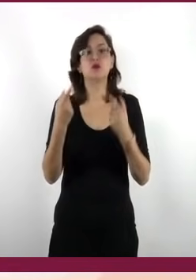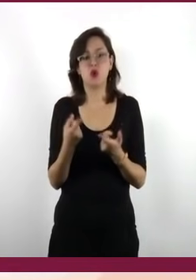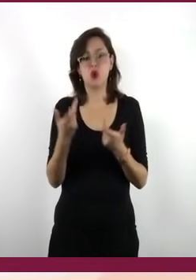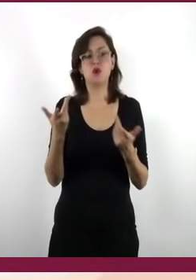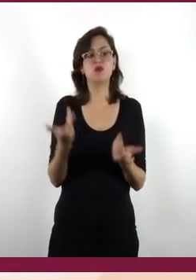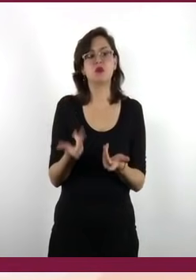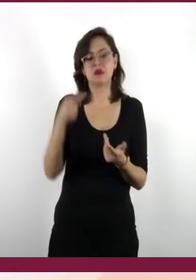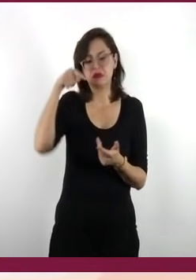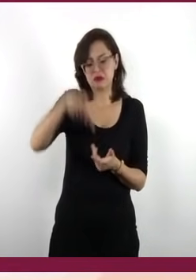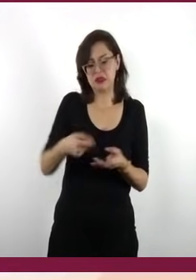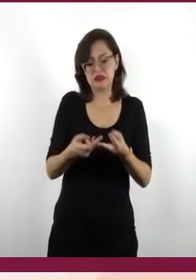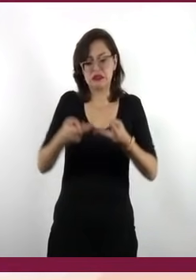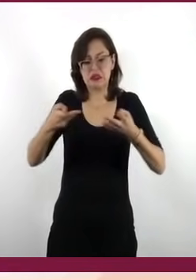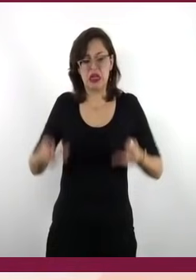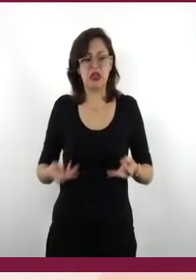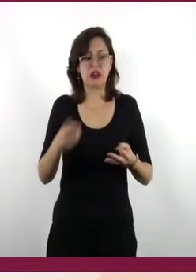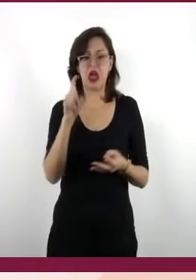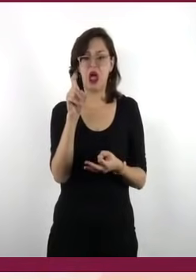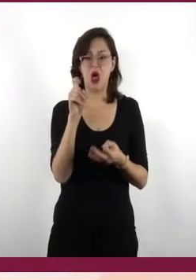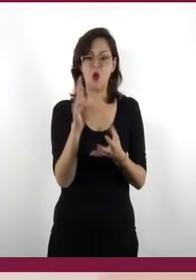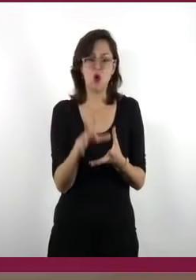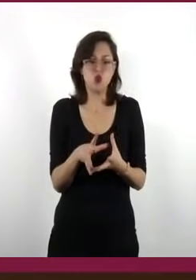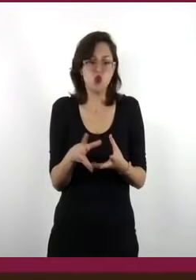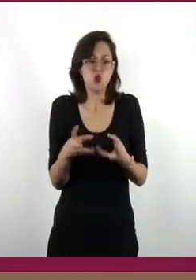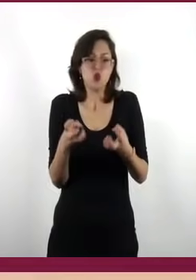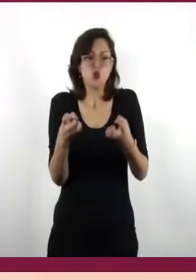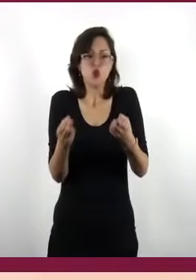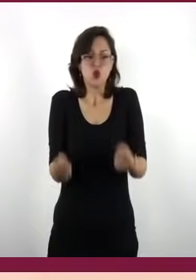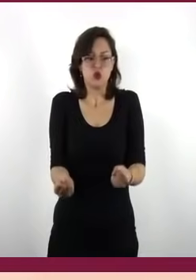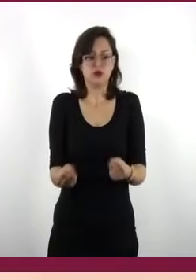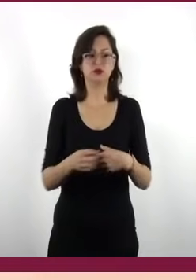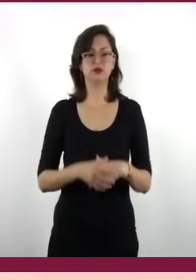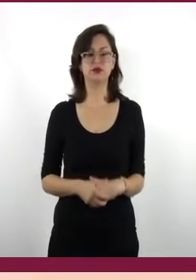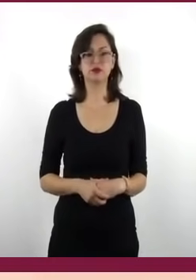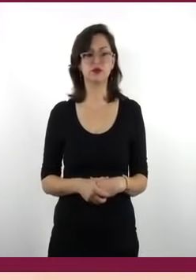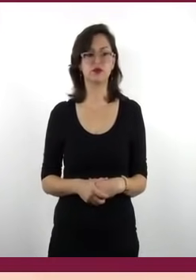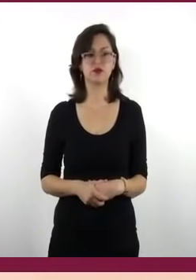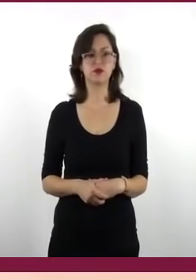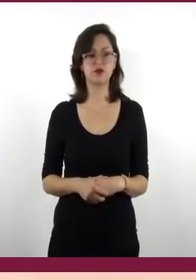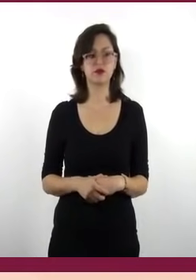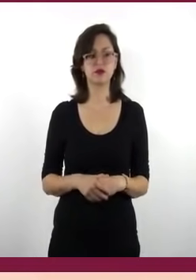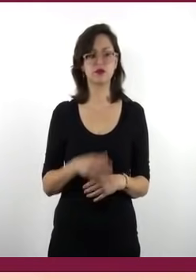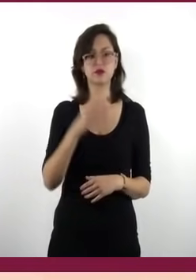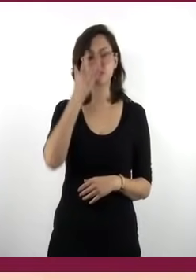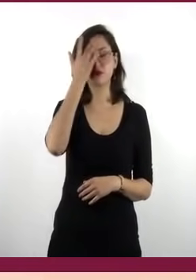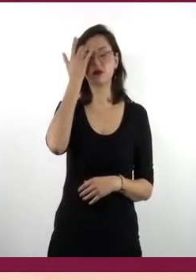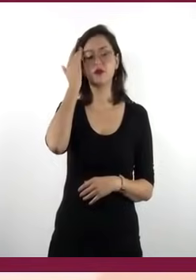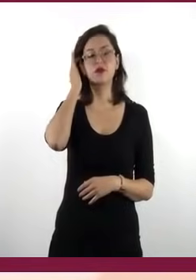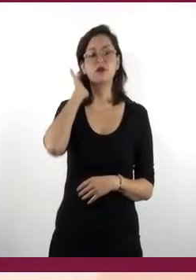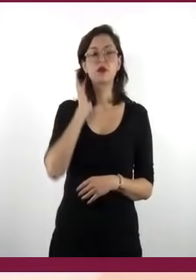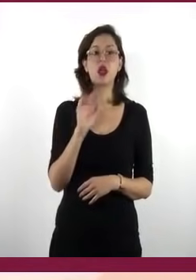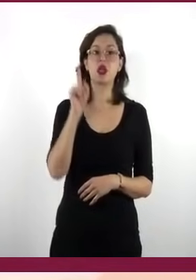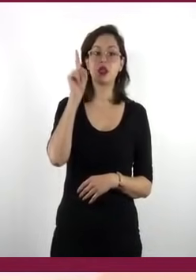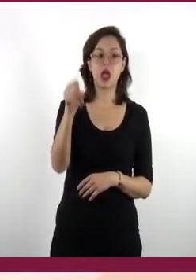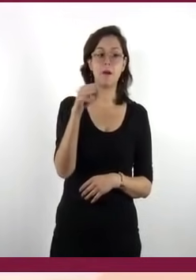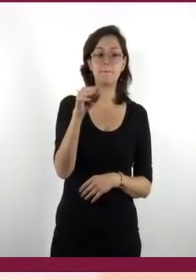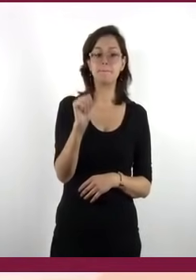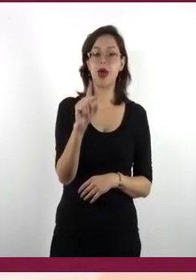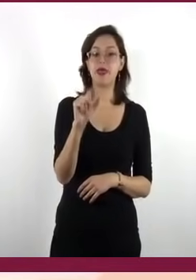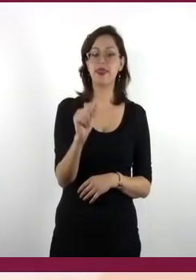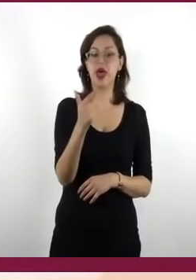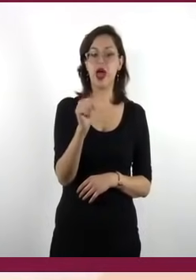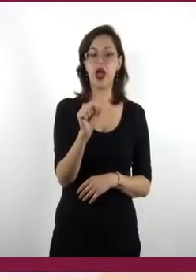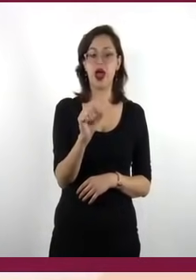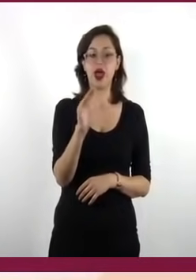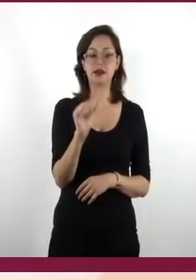nidos y en la búsqueda de alimento. La tala de selva en Madagascar Madagascar es